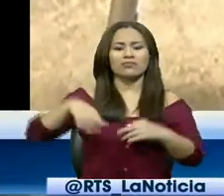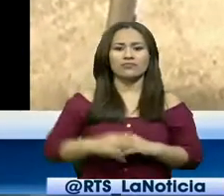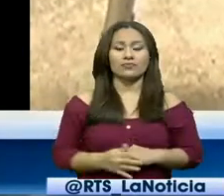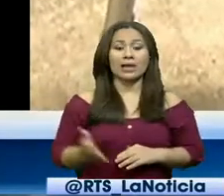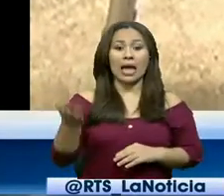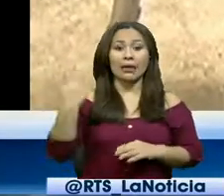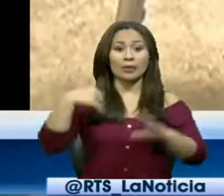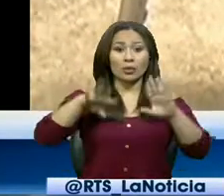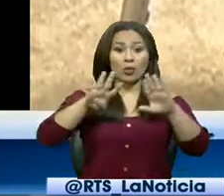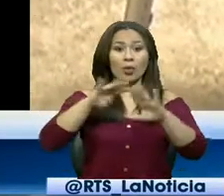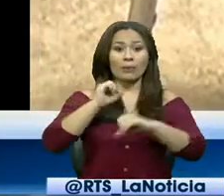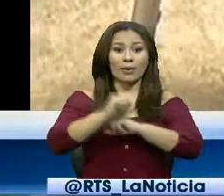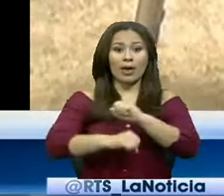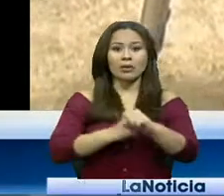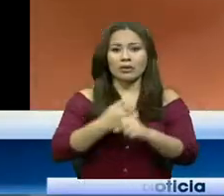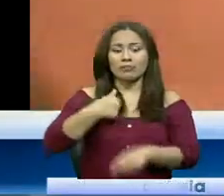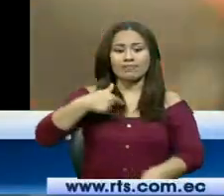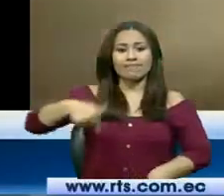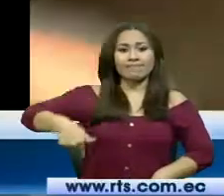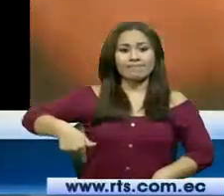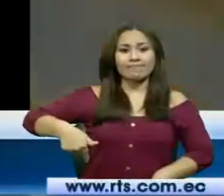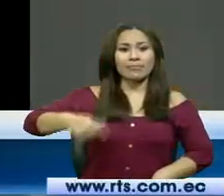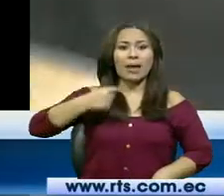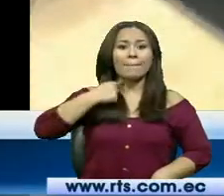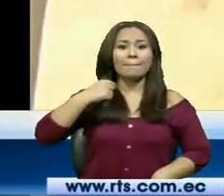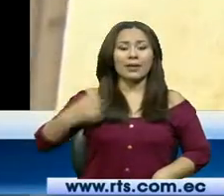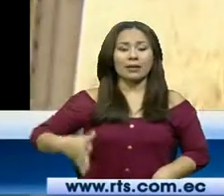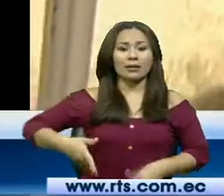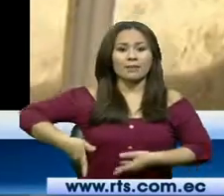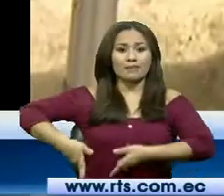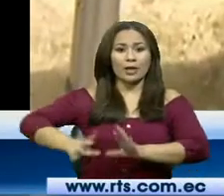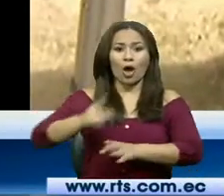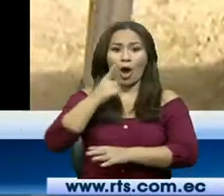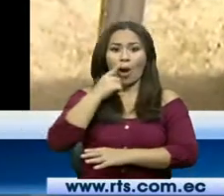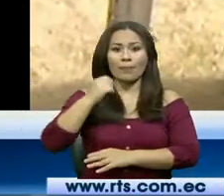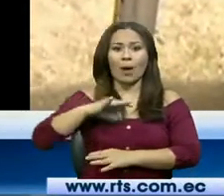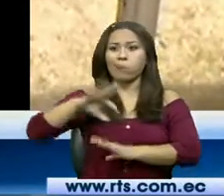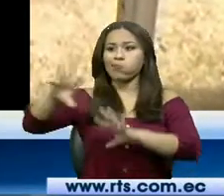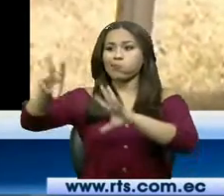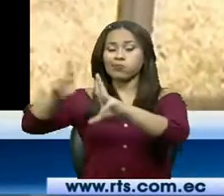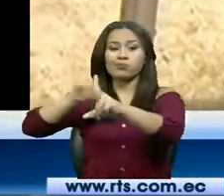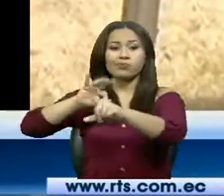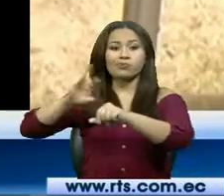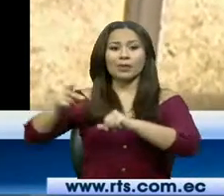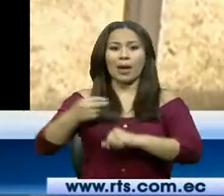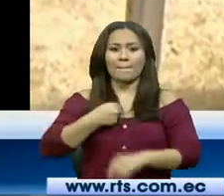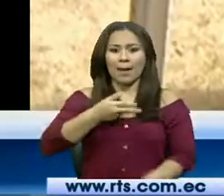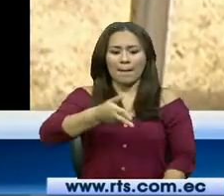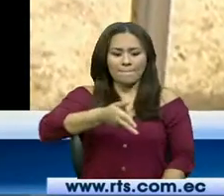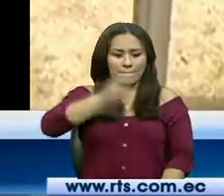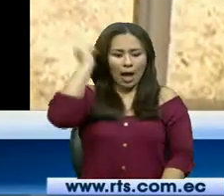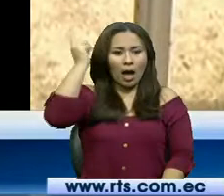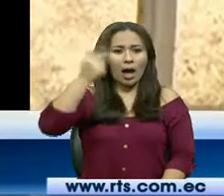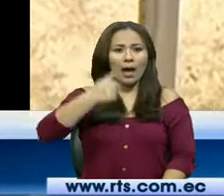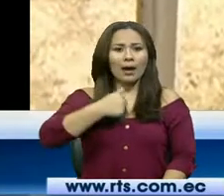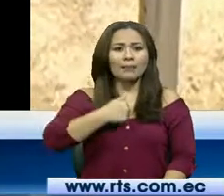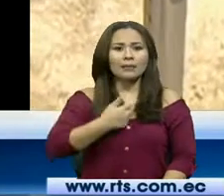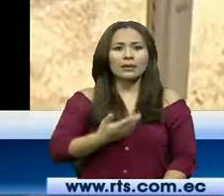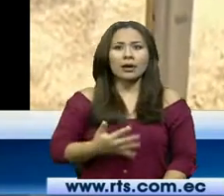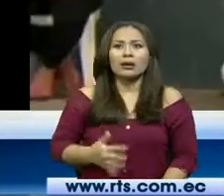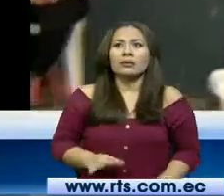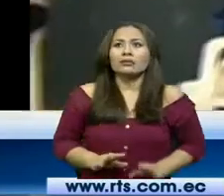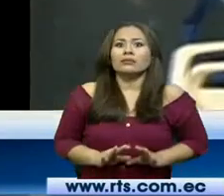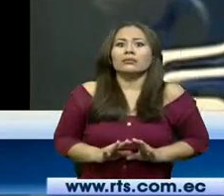9 años, pero un día de la madre me pasó esto. Como a las 3 de la tarde, ese hombre se puso a robar ahí, me dispararon a mí por estar robando ese